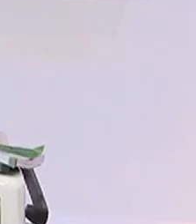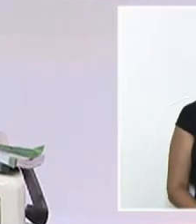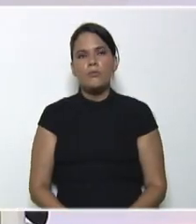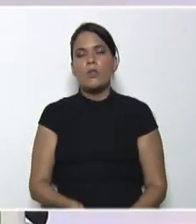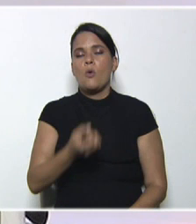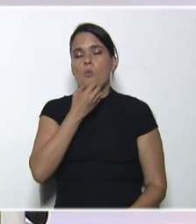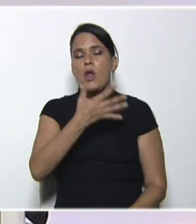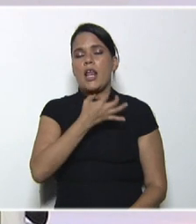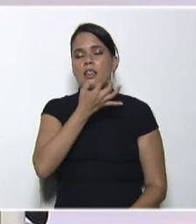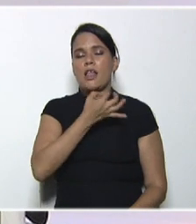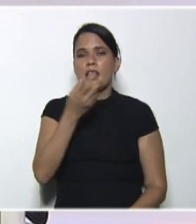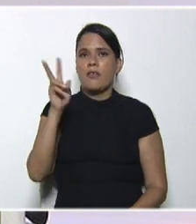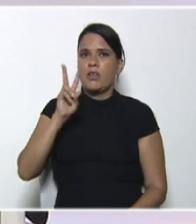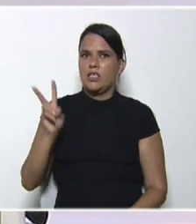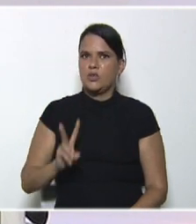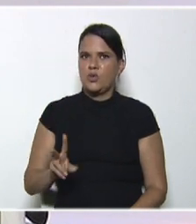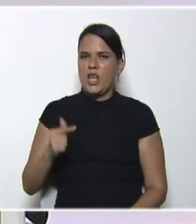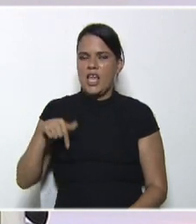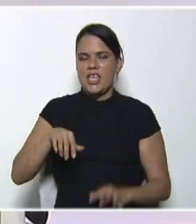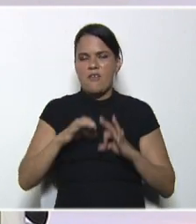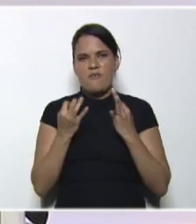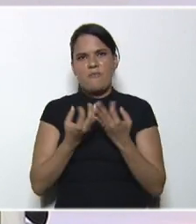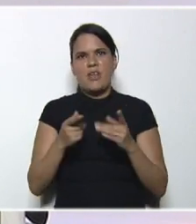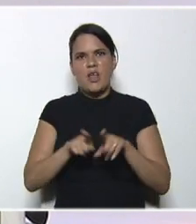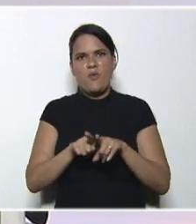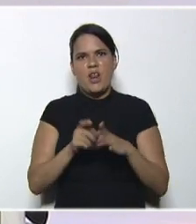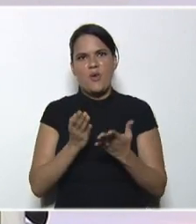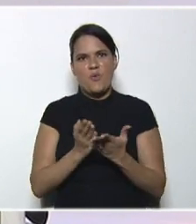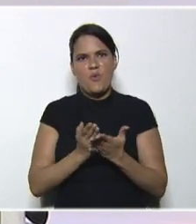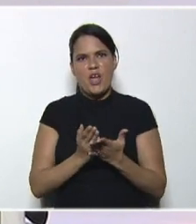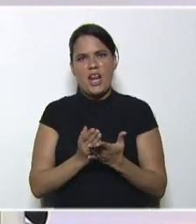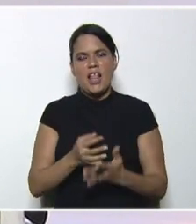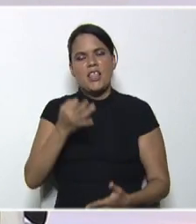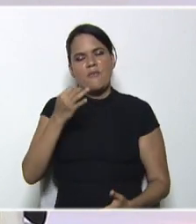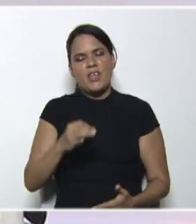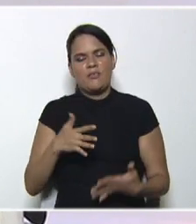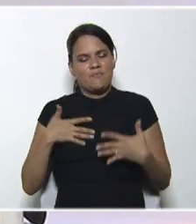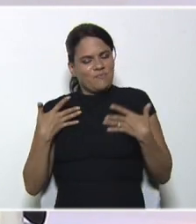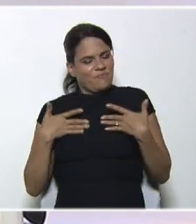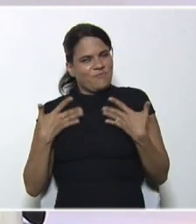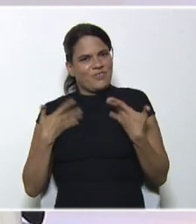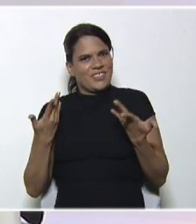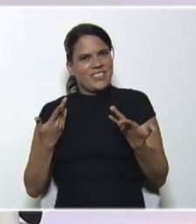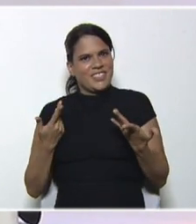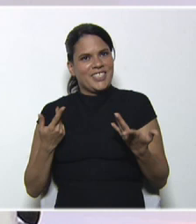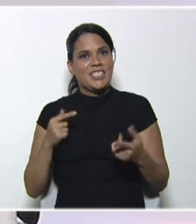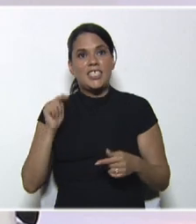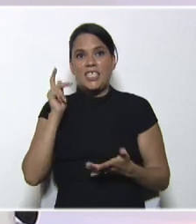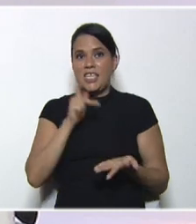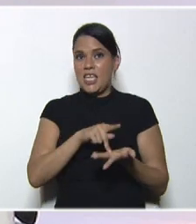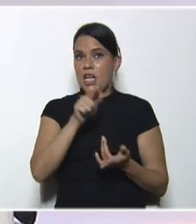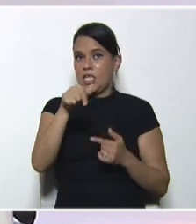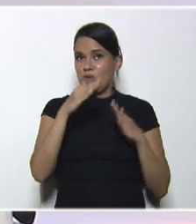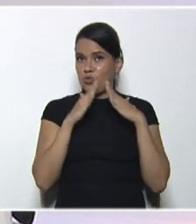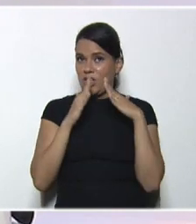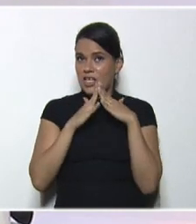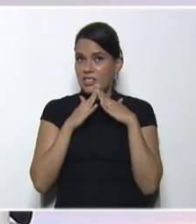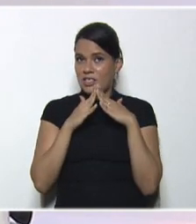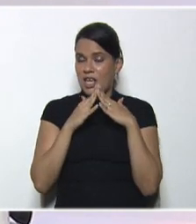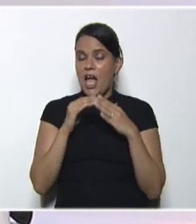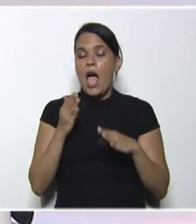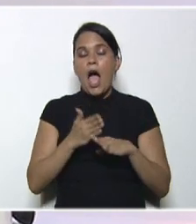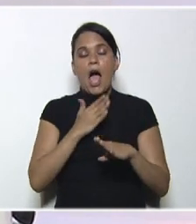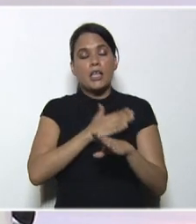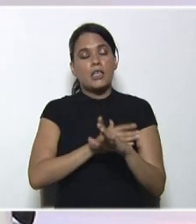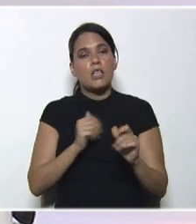Buenas tardes, Venezuela, bienvenido a su espacio Cada Familia Una Escuela. De verdad, muy orgulloso y contento de llegar a sus hogares. Antes de comenzar